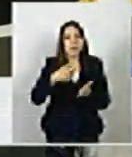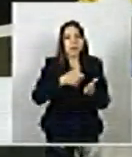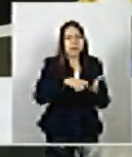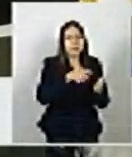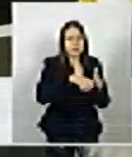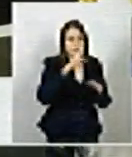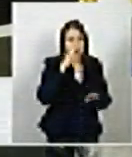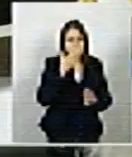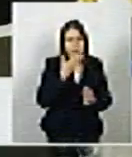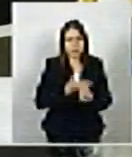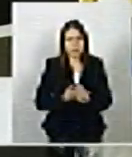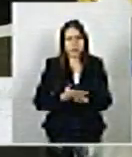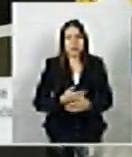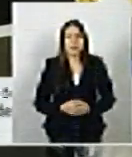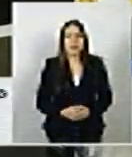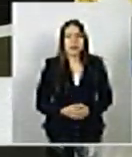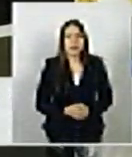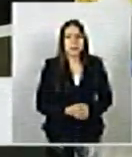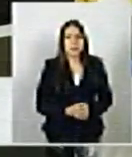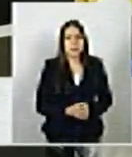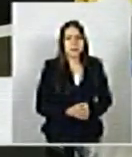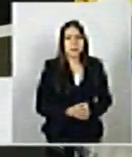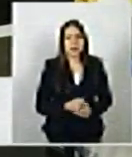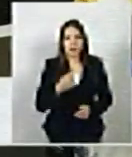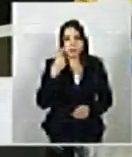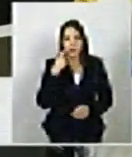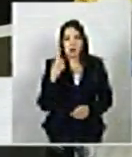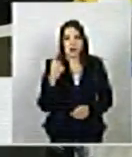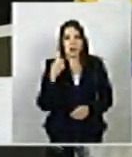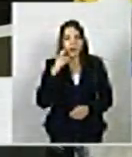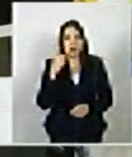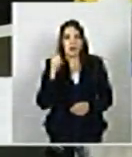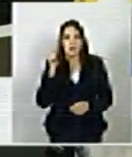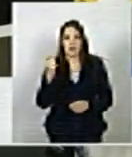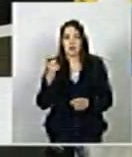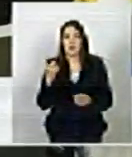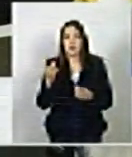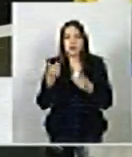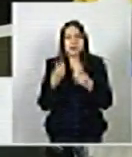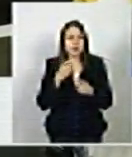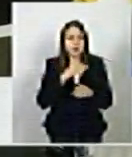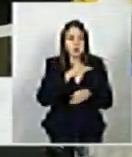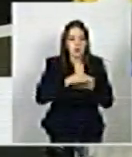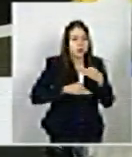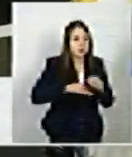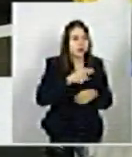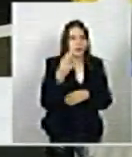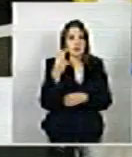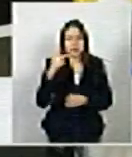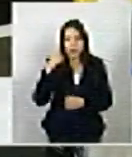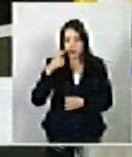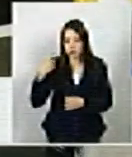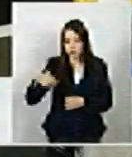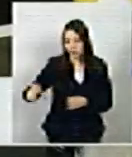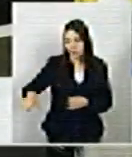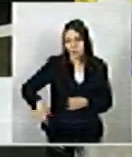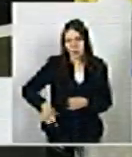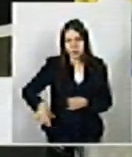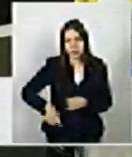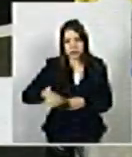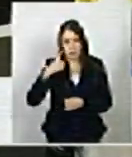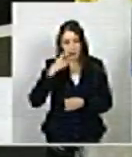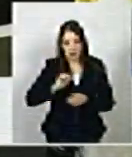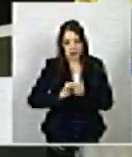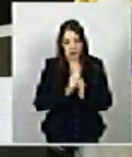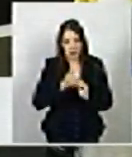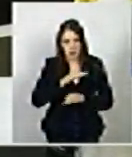papel de adquirir todos los bienes que requiere el sector público para su funcionamiento